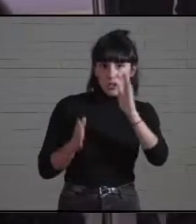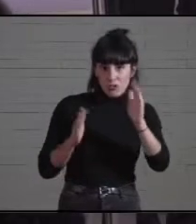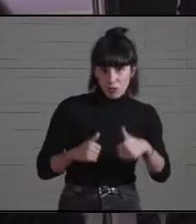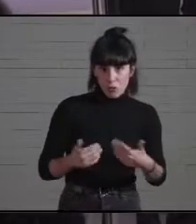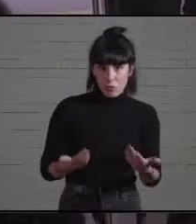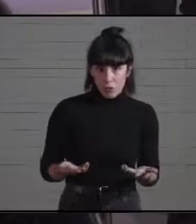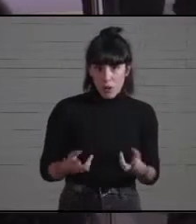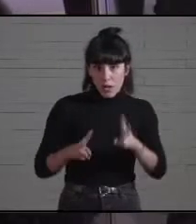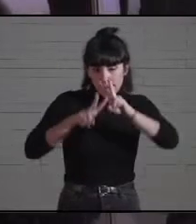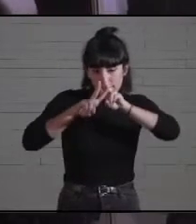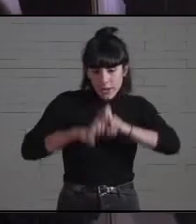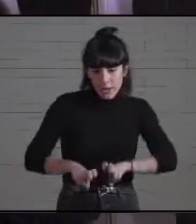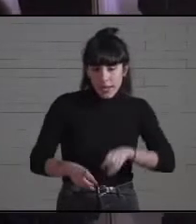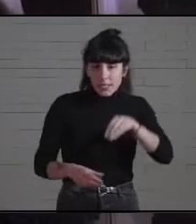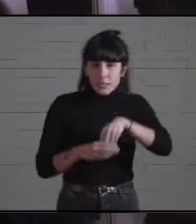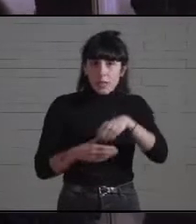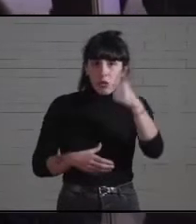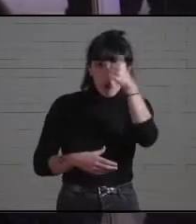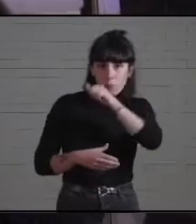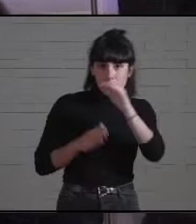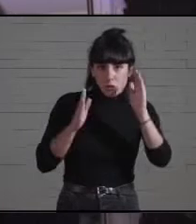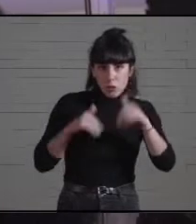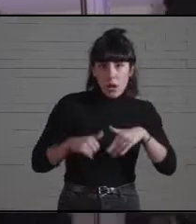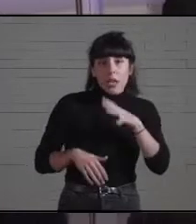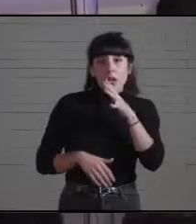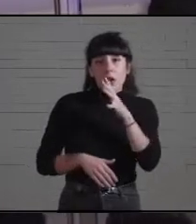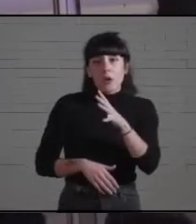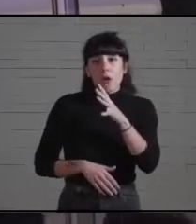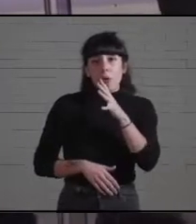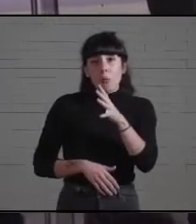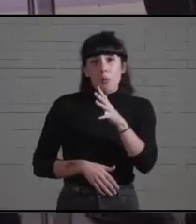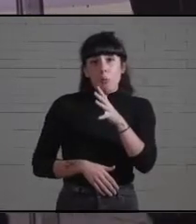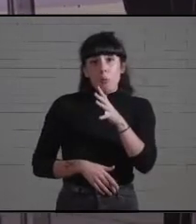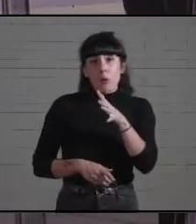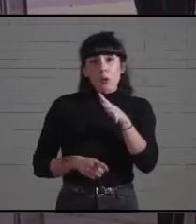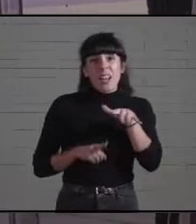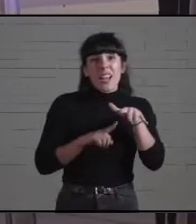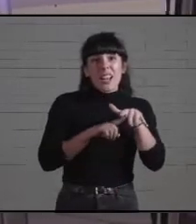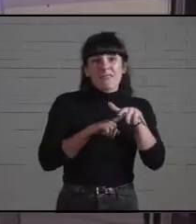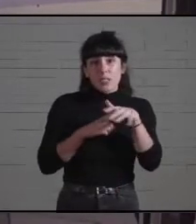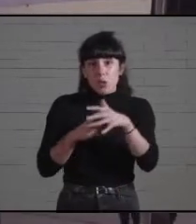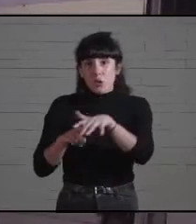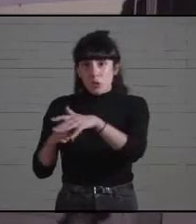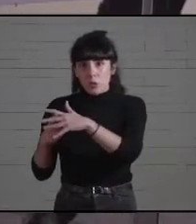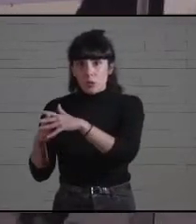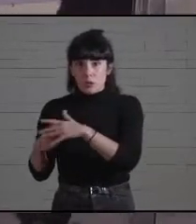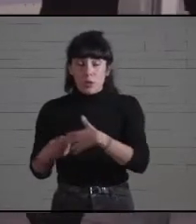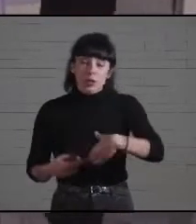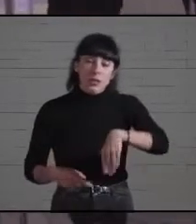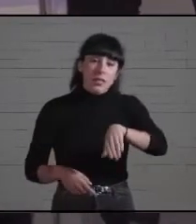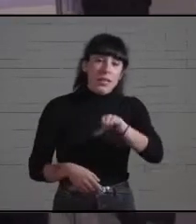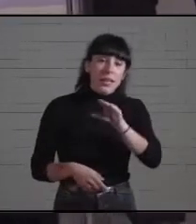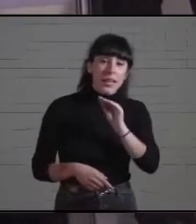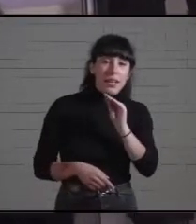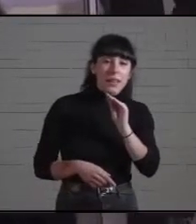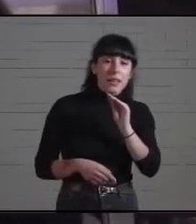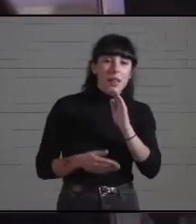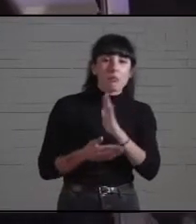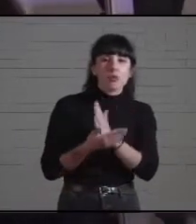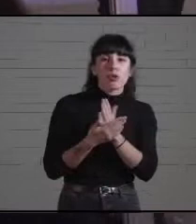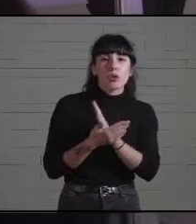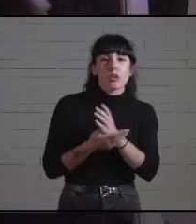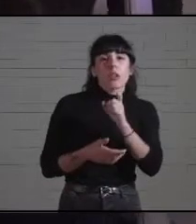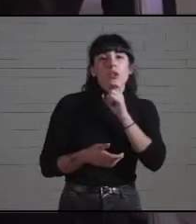análisis. Y también porque en muchos casos se ha entendido como una cuestión de tiempos,